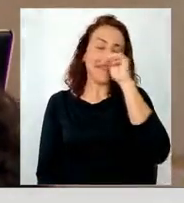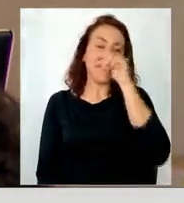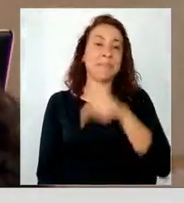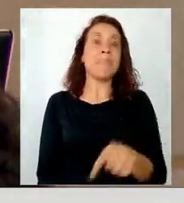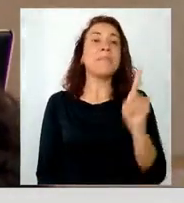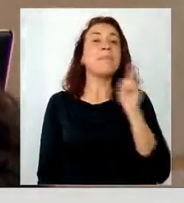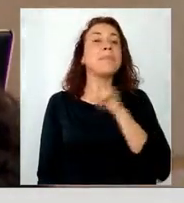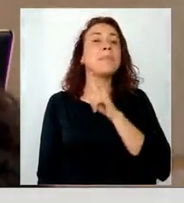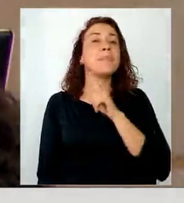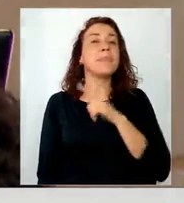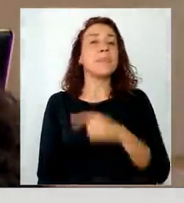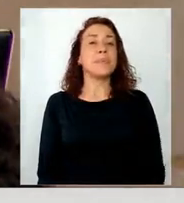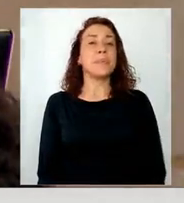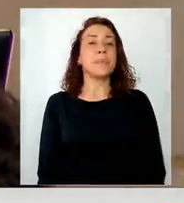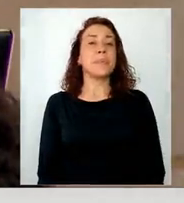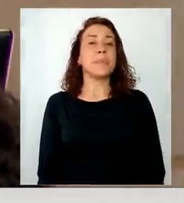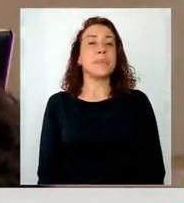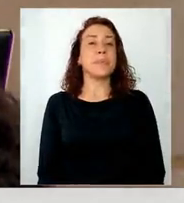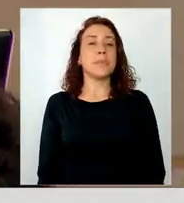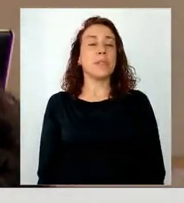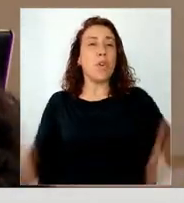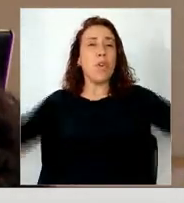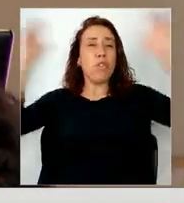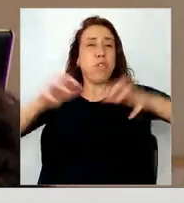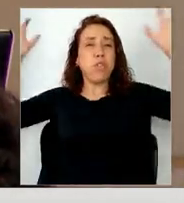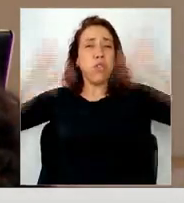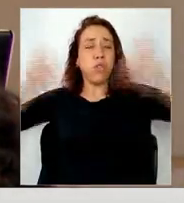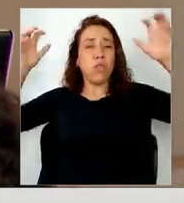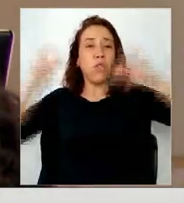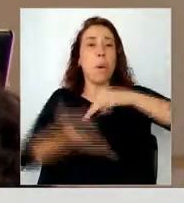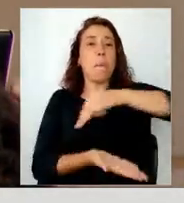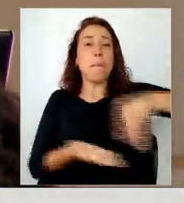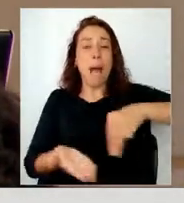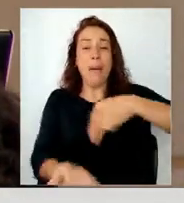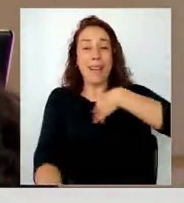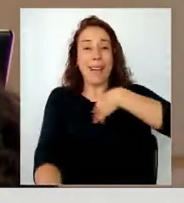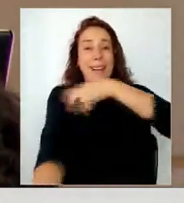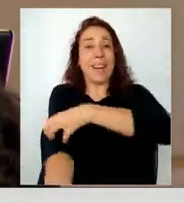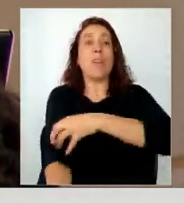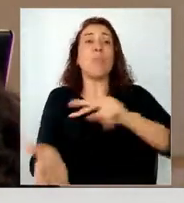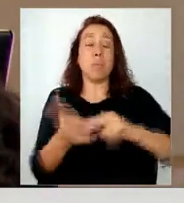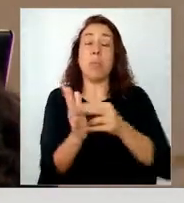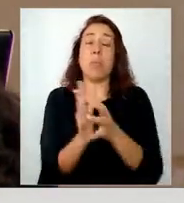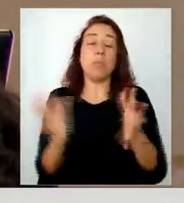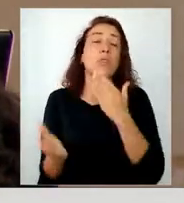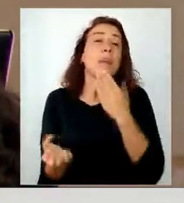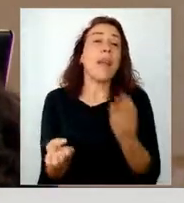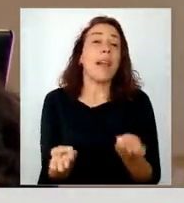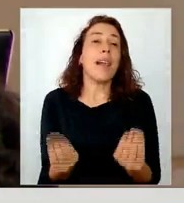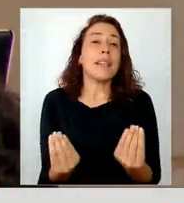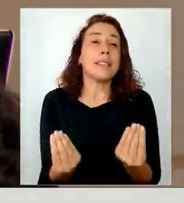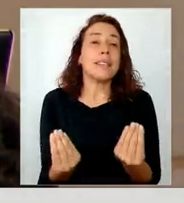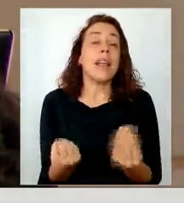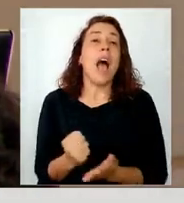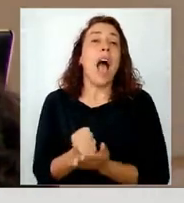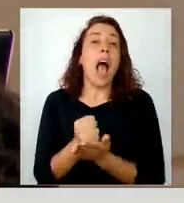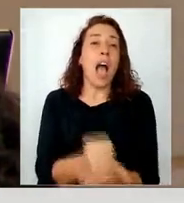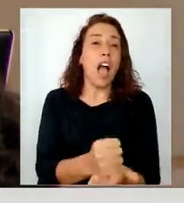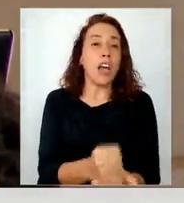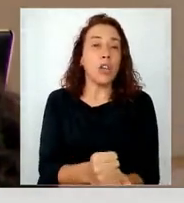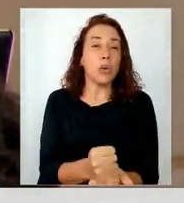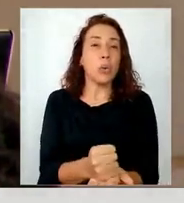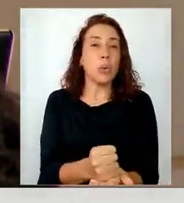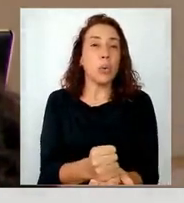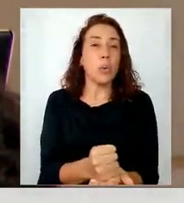temporal nuestra Región del maule se vio afectada y con ello la necesidad de ir en ayuda no tan solo a los